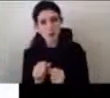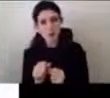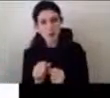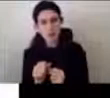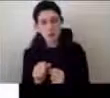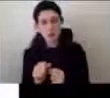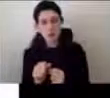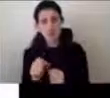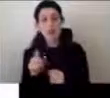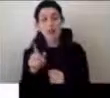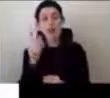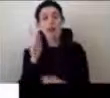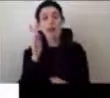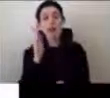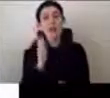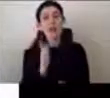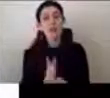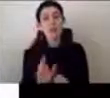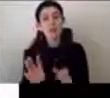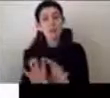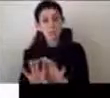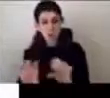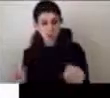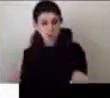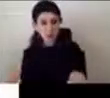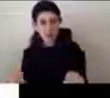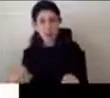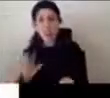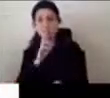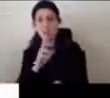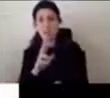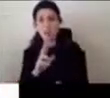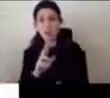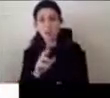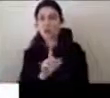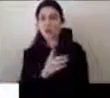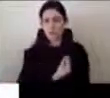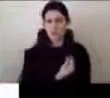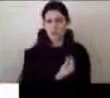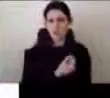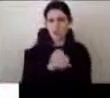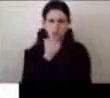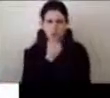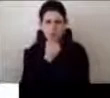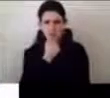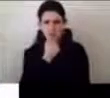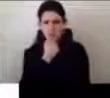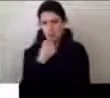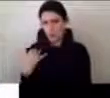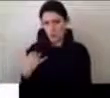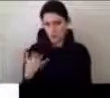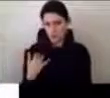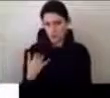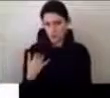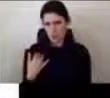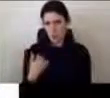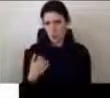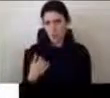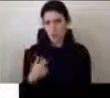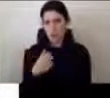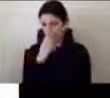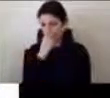consensuar una respuesta sin temor al error. Eso es importante, porque no está el profesor, que es el